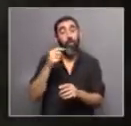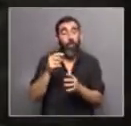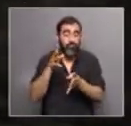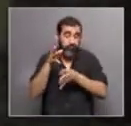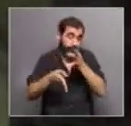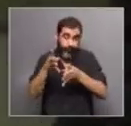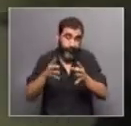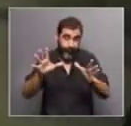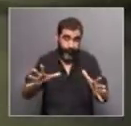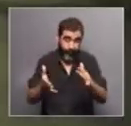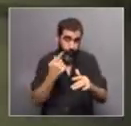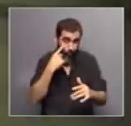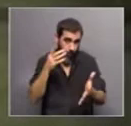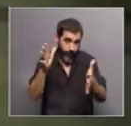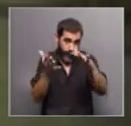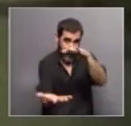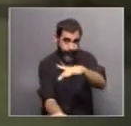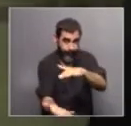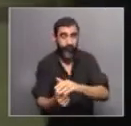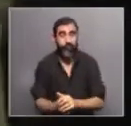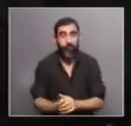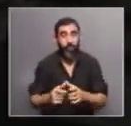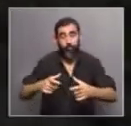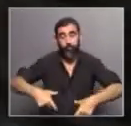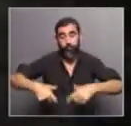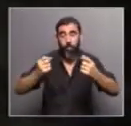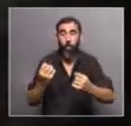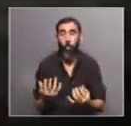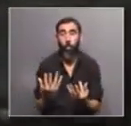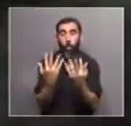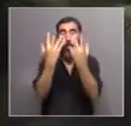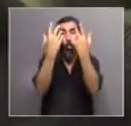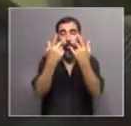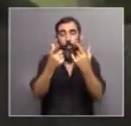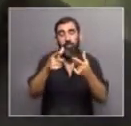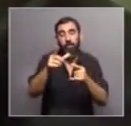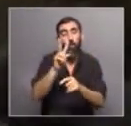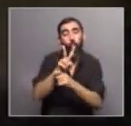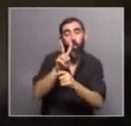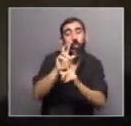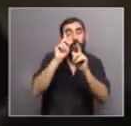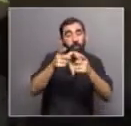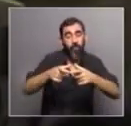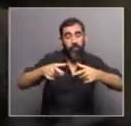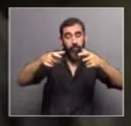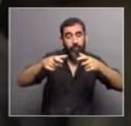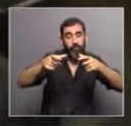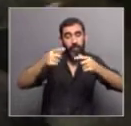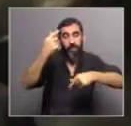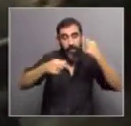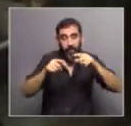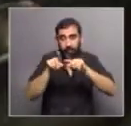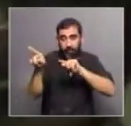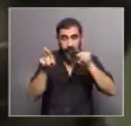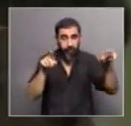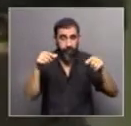equipo que estamos ensayando, un conector de humos, y este es el tramo de medición con los puertos